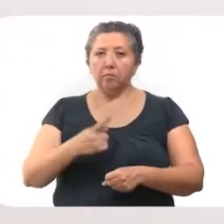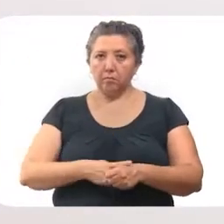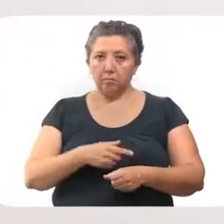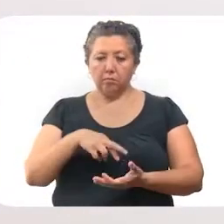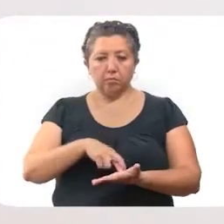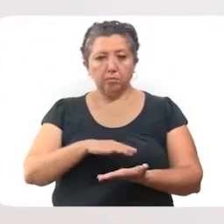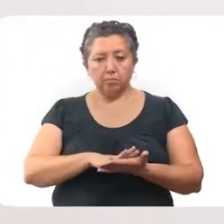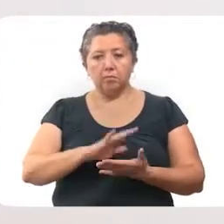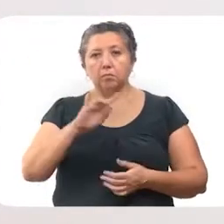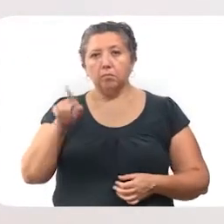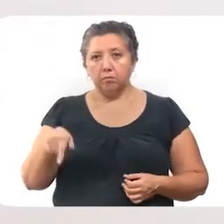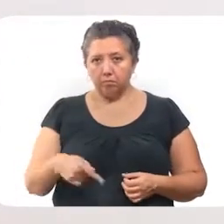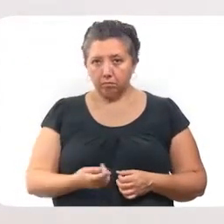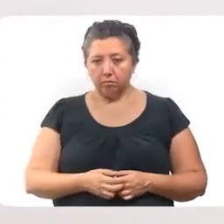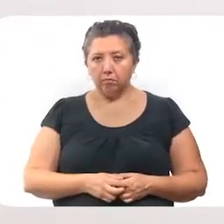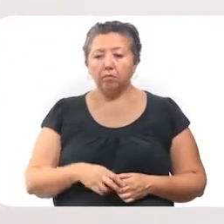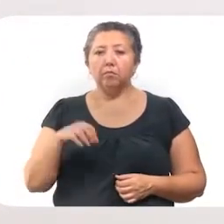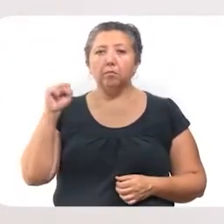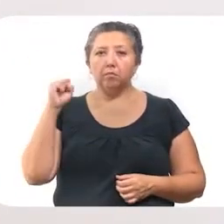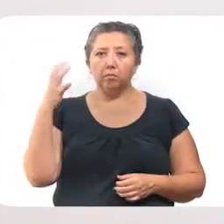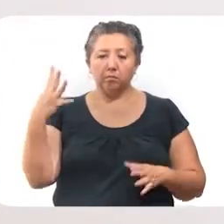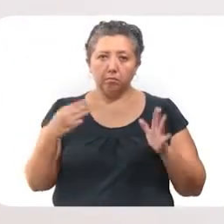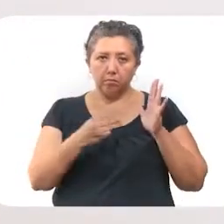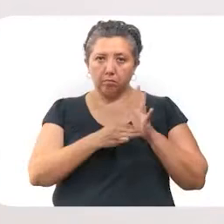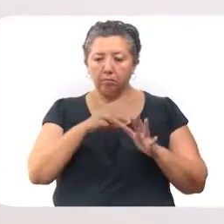total de contagios registrados, que es